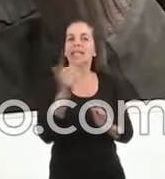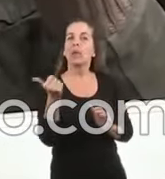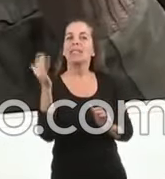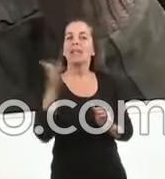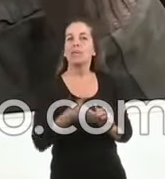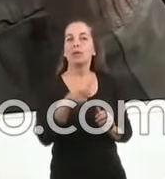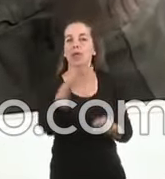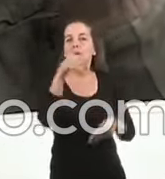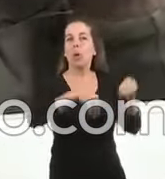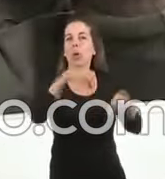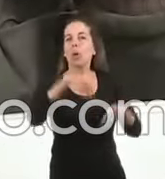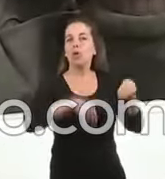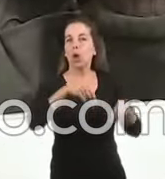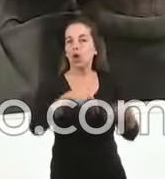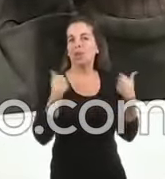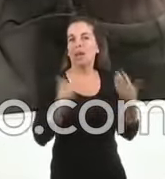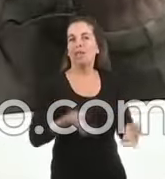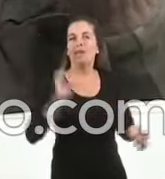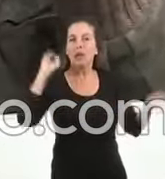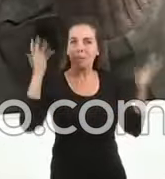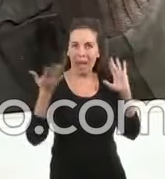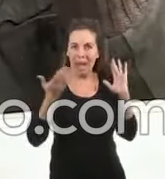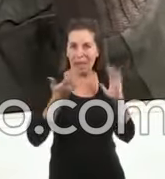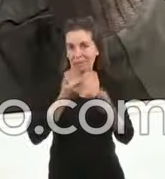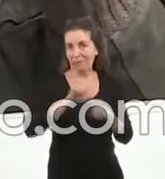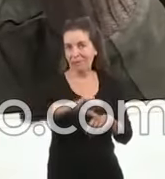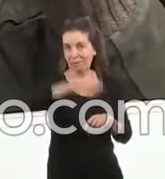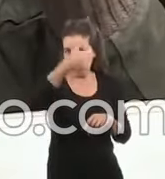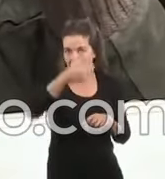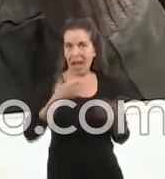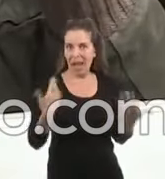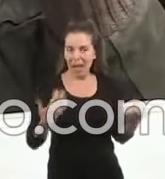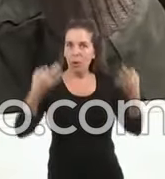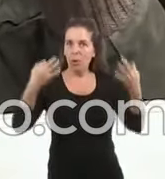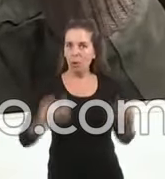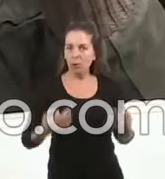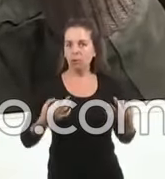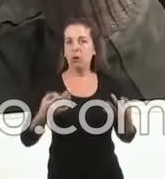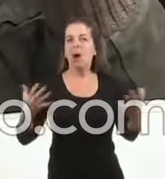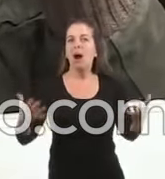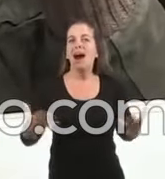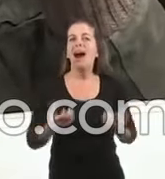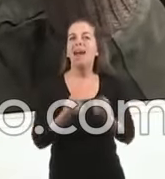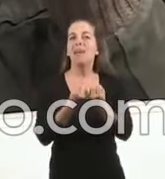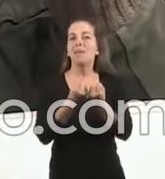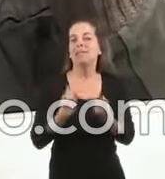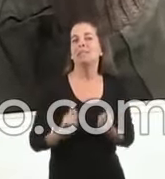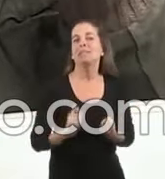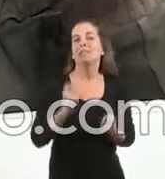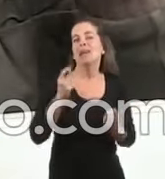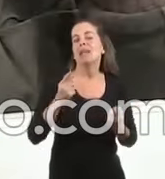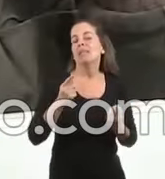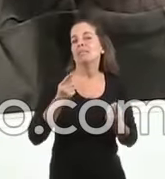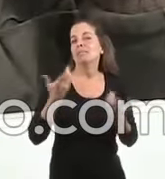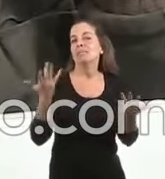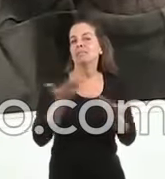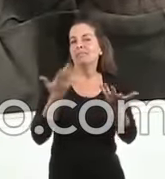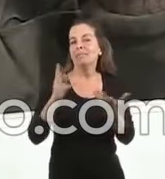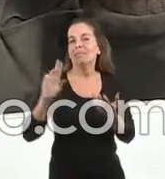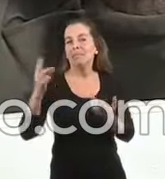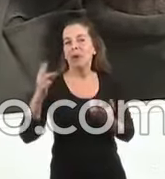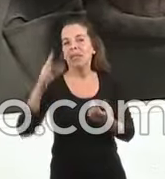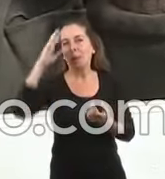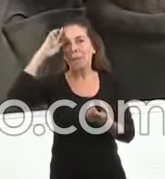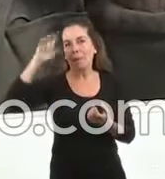Javier Miley y y bueno estuvo hablando justamente porque se cump El Aniversario Del fallecimiento de de perón e Cristina Fernández